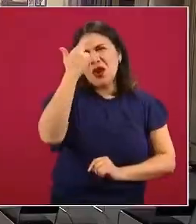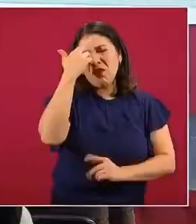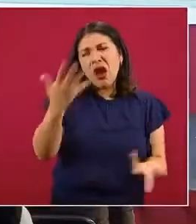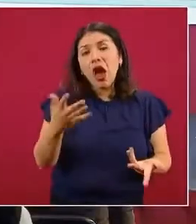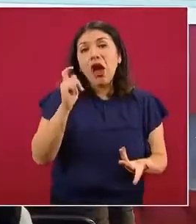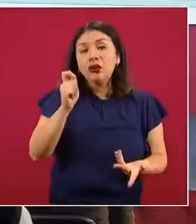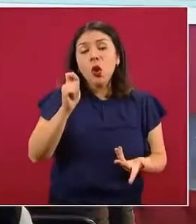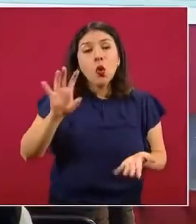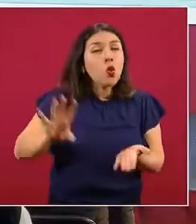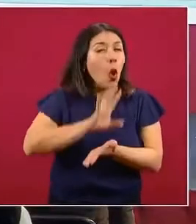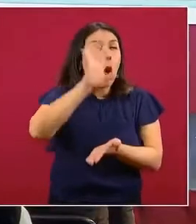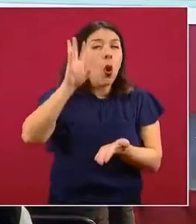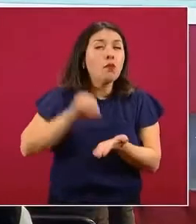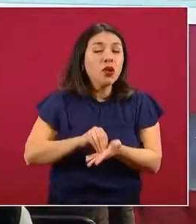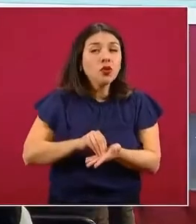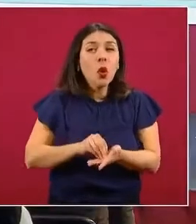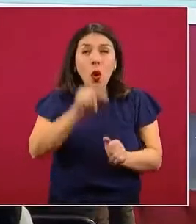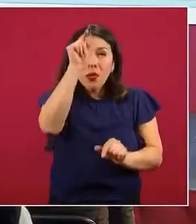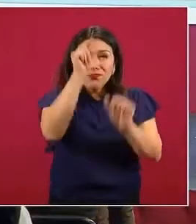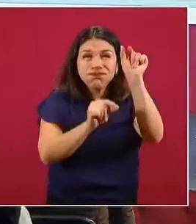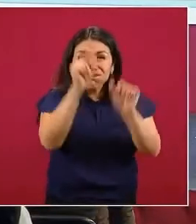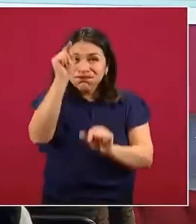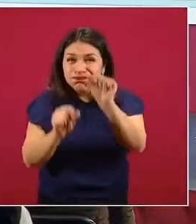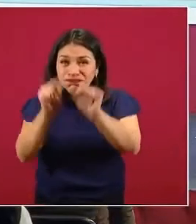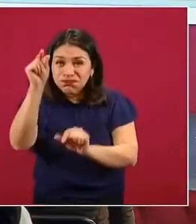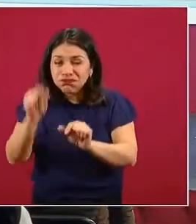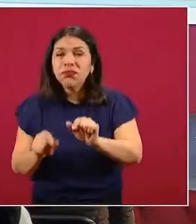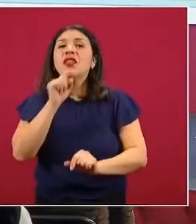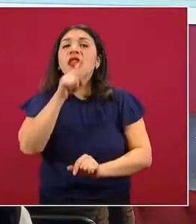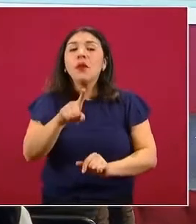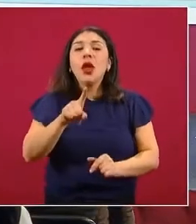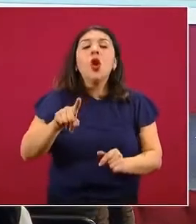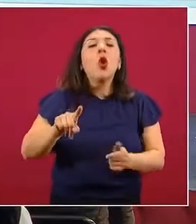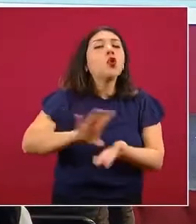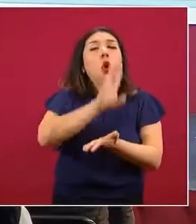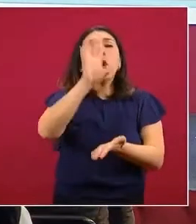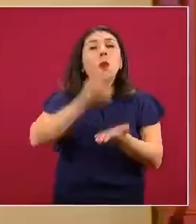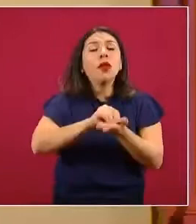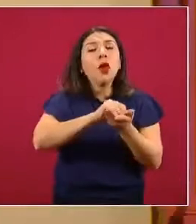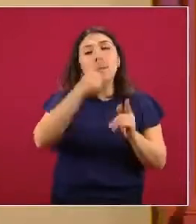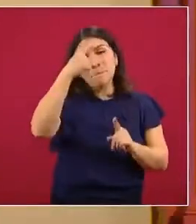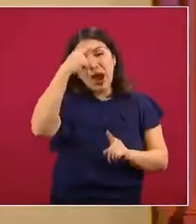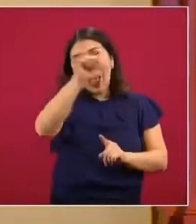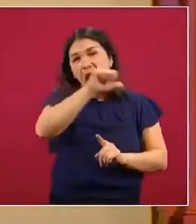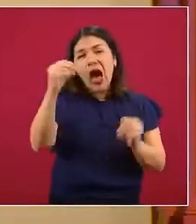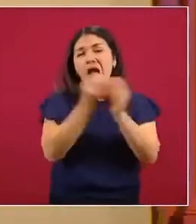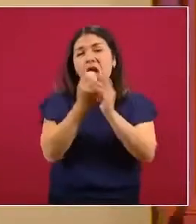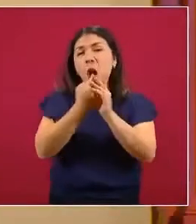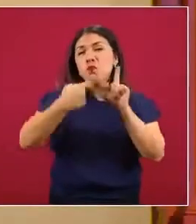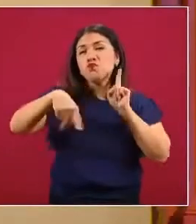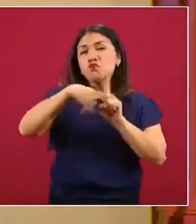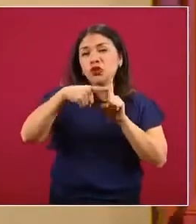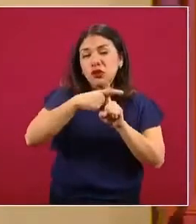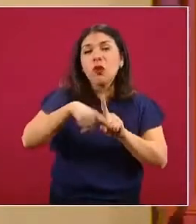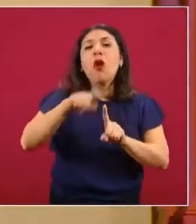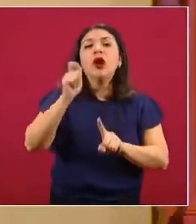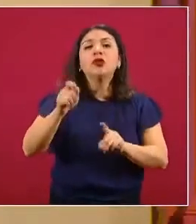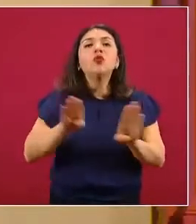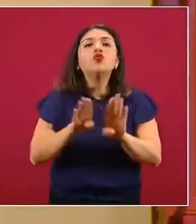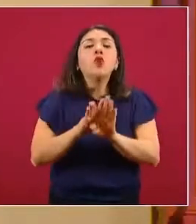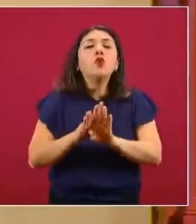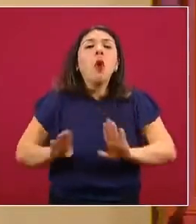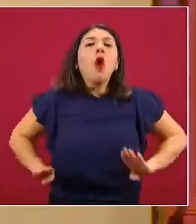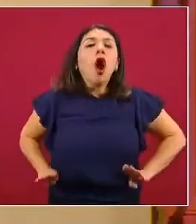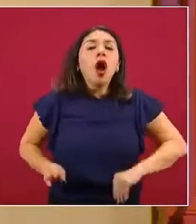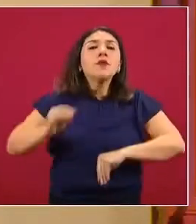que tanto la totalidad de las barras como las del porcentaje de positividad es el comportamiento de las